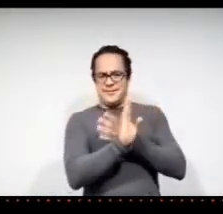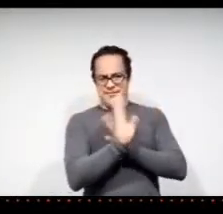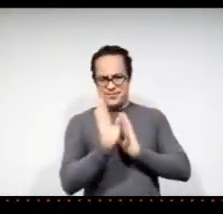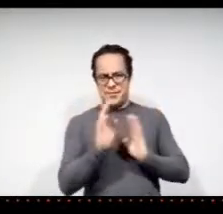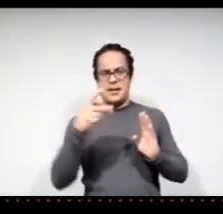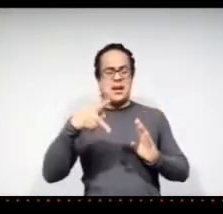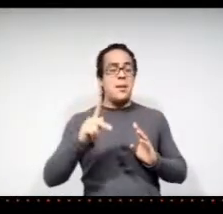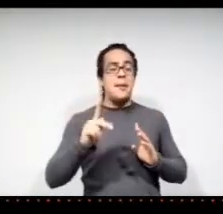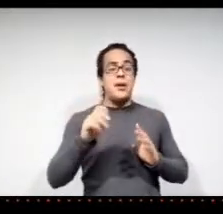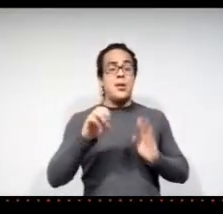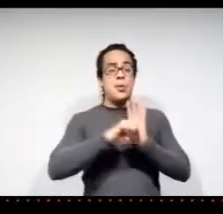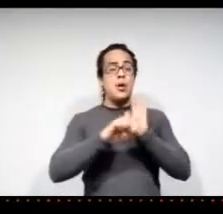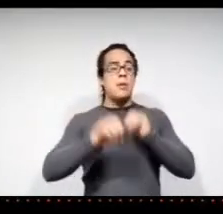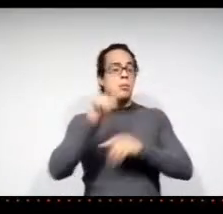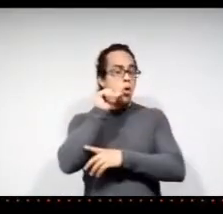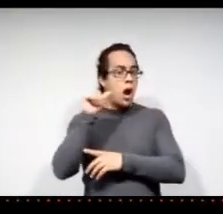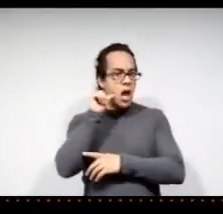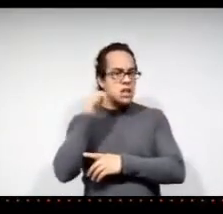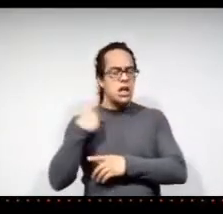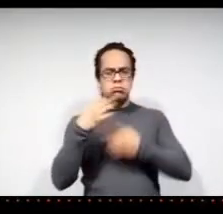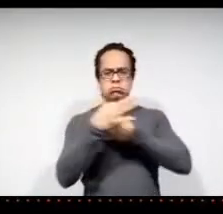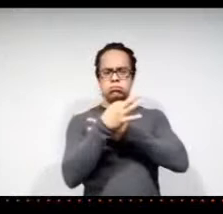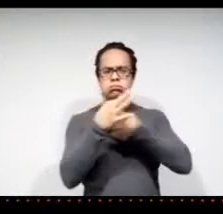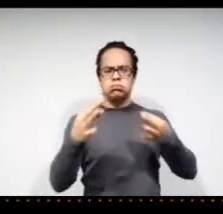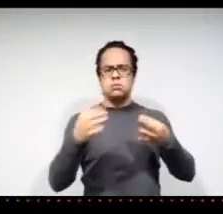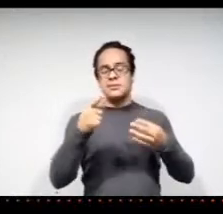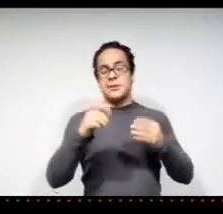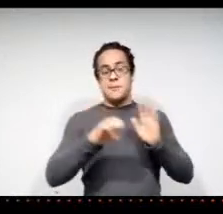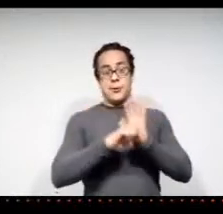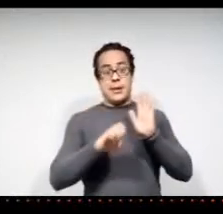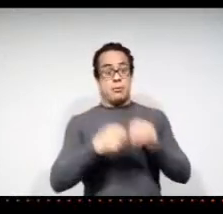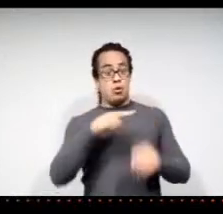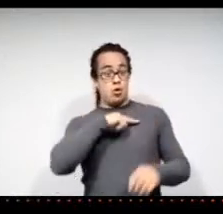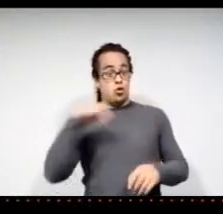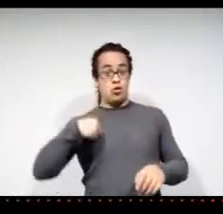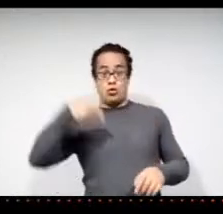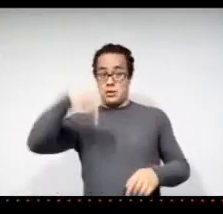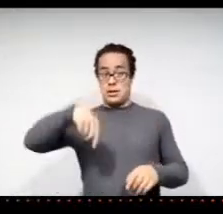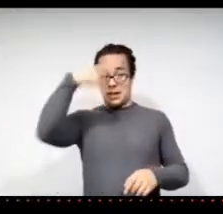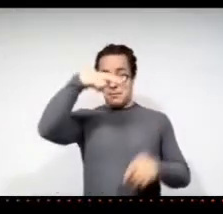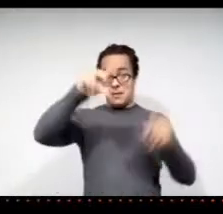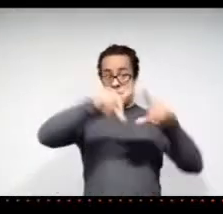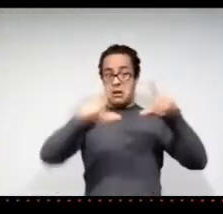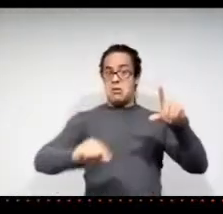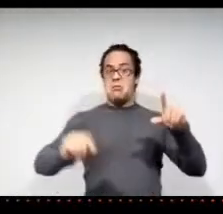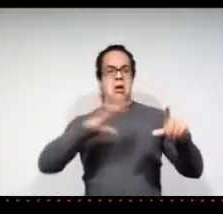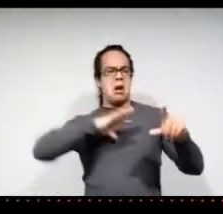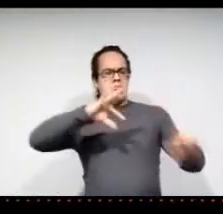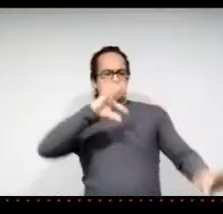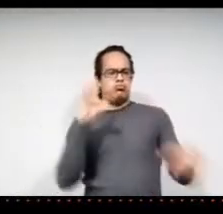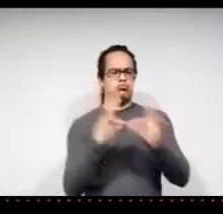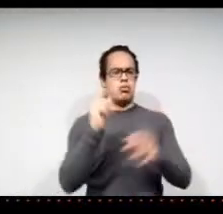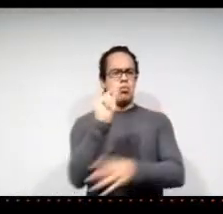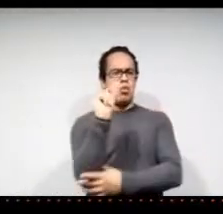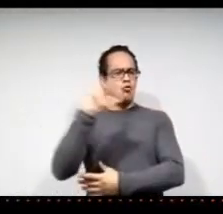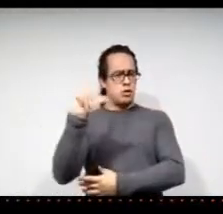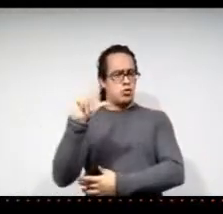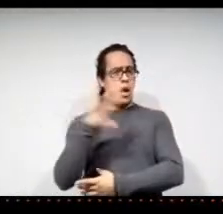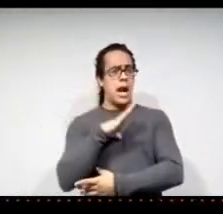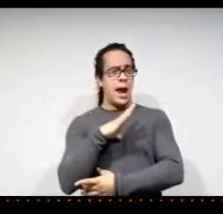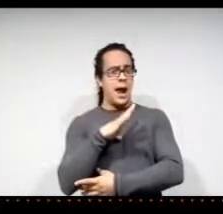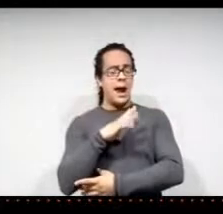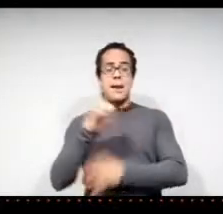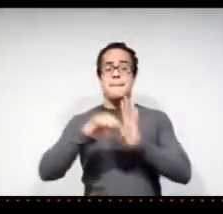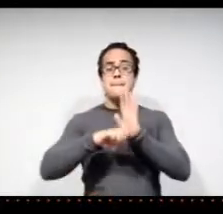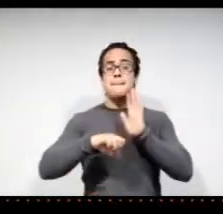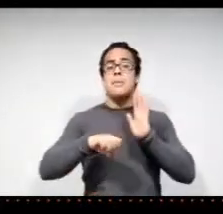ayer decíamos en un panel, caray, si somos tan buenos en el país y tenemos tantas personas competentes, ¿por qué no tenemos el, entre